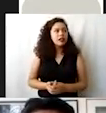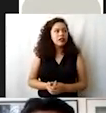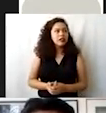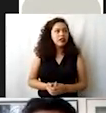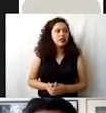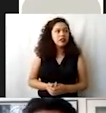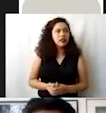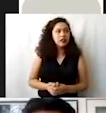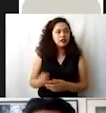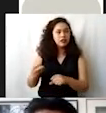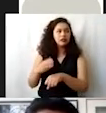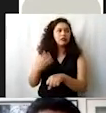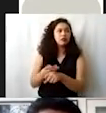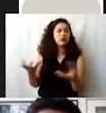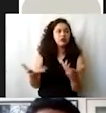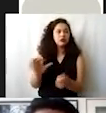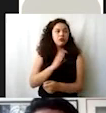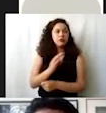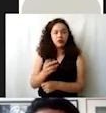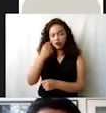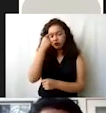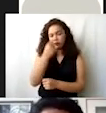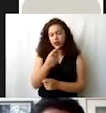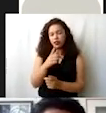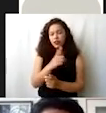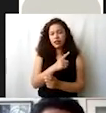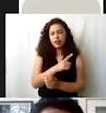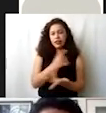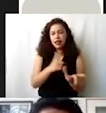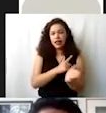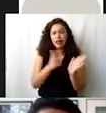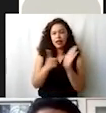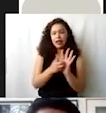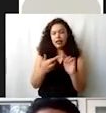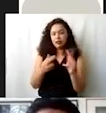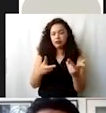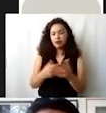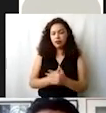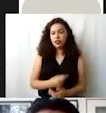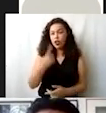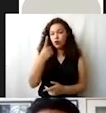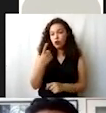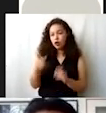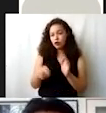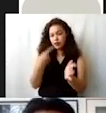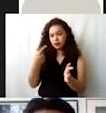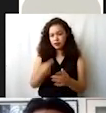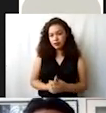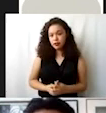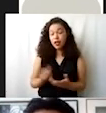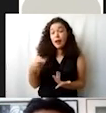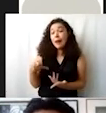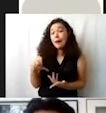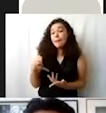sanciones, pues lo puede llevar a cabo, ¿no? Que sabemos que es ilegal. Nada más sería por única vez, ¿no? Pero,